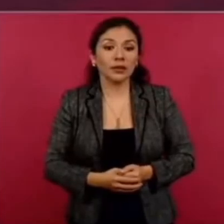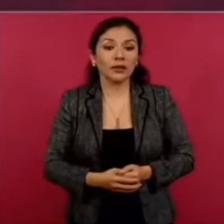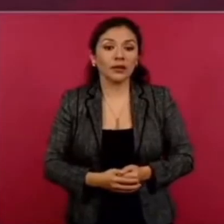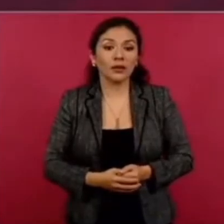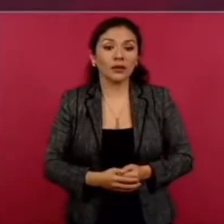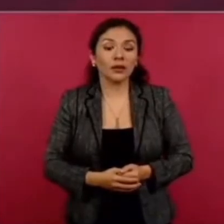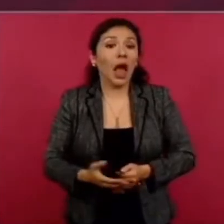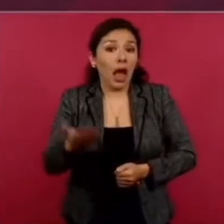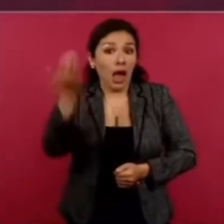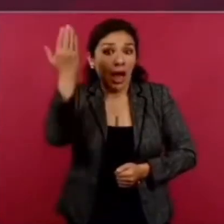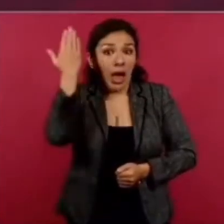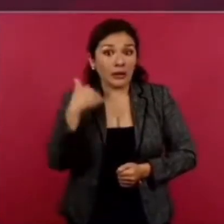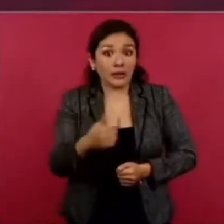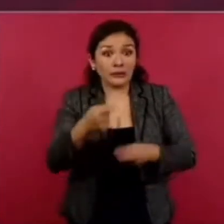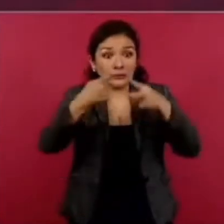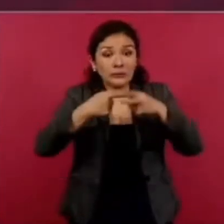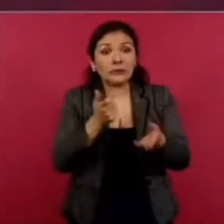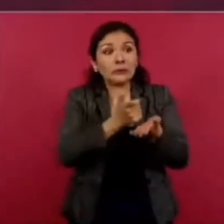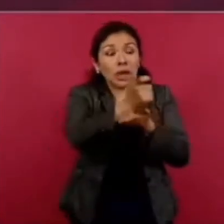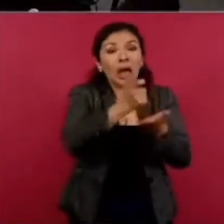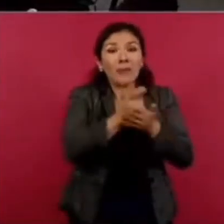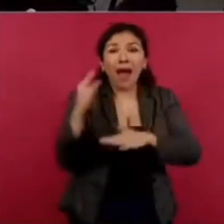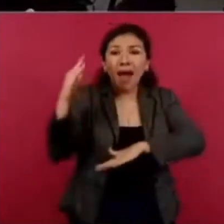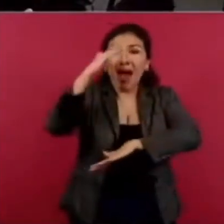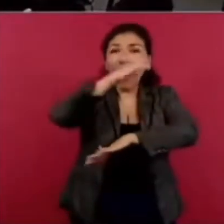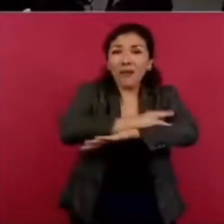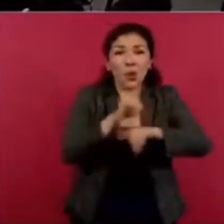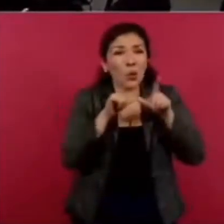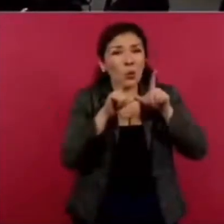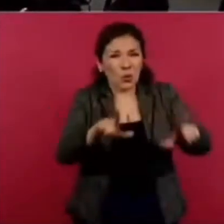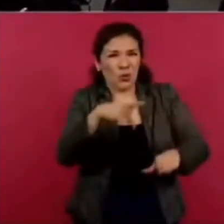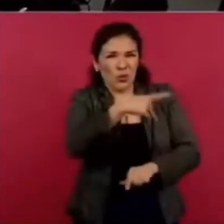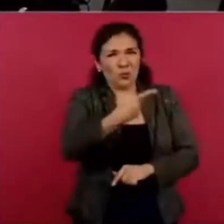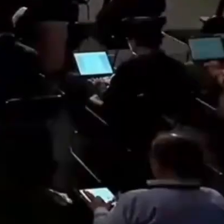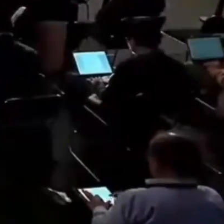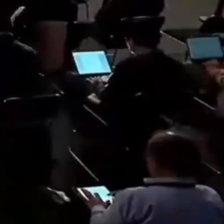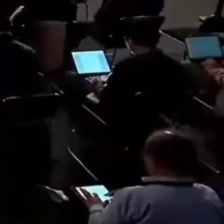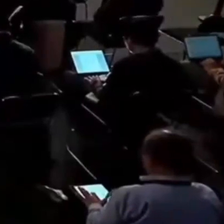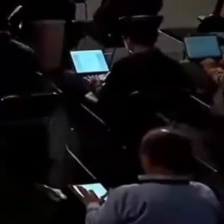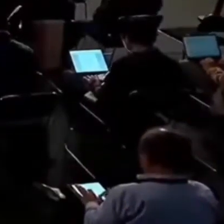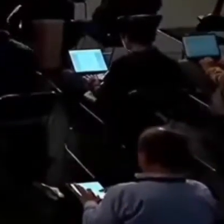Lo que costaba mantener el avión presidencial,